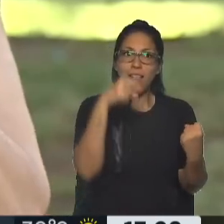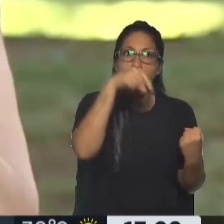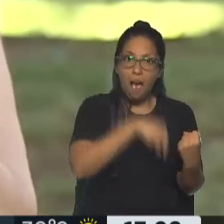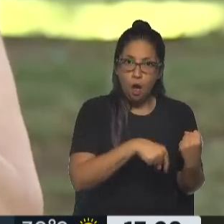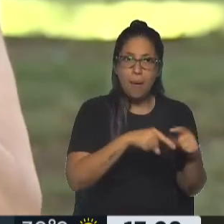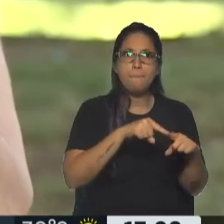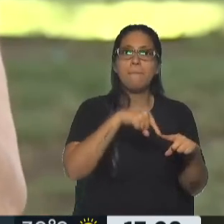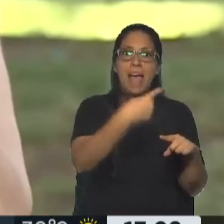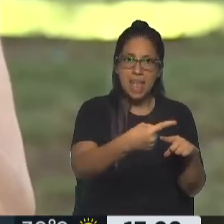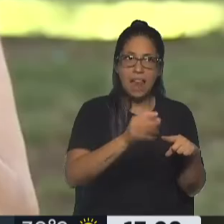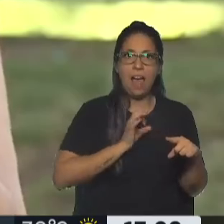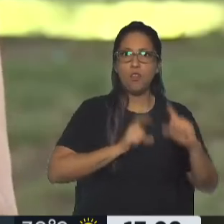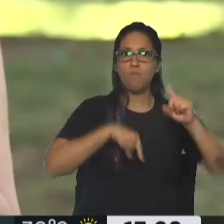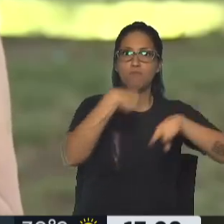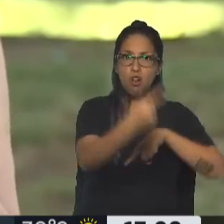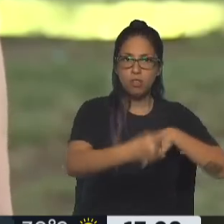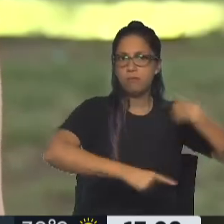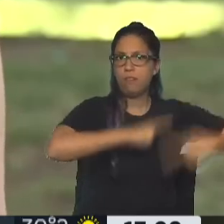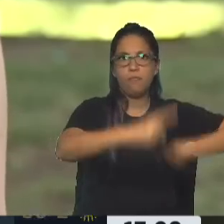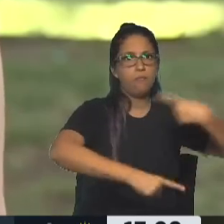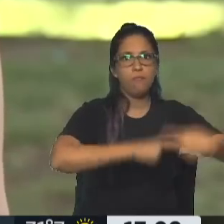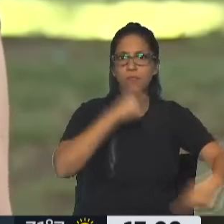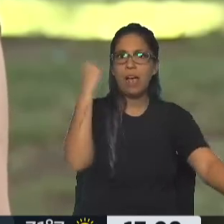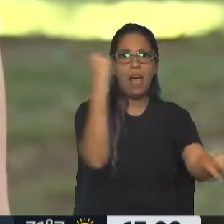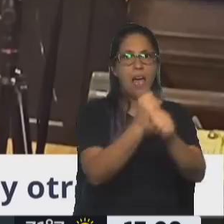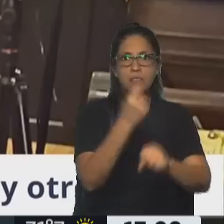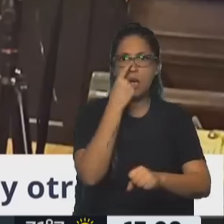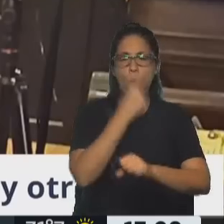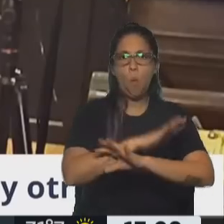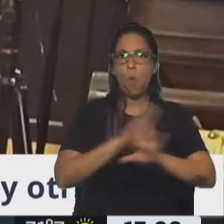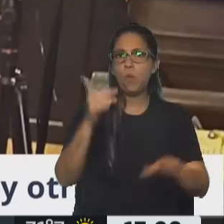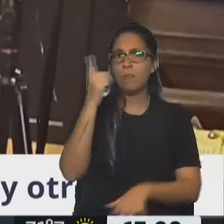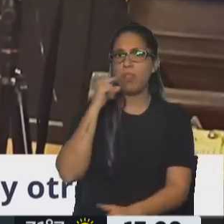mañana, el año que viene y así hasta que llegue el último día de la condena.